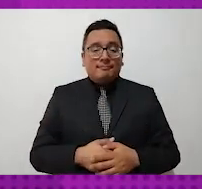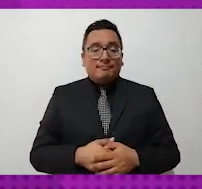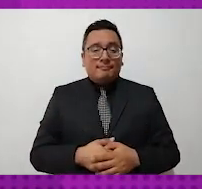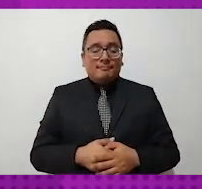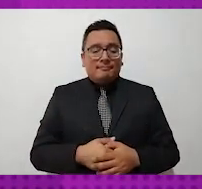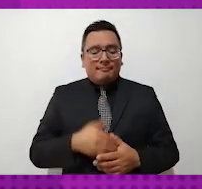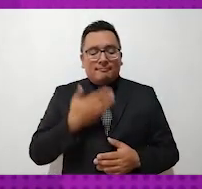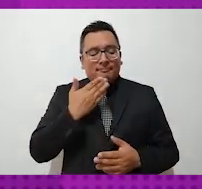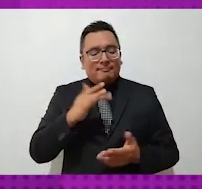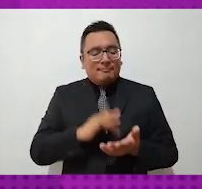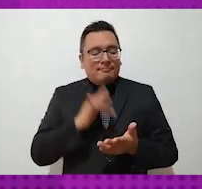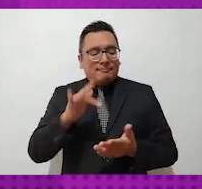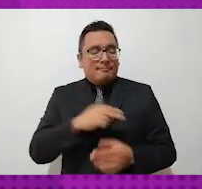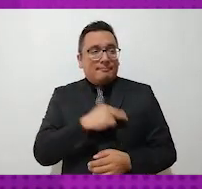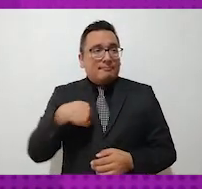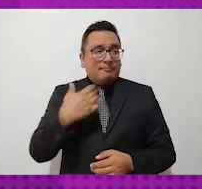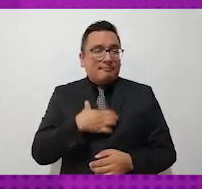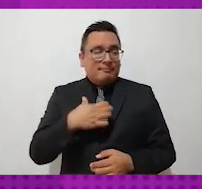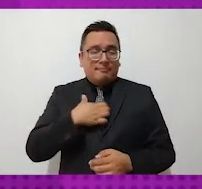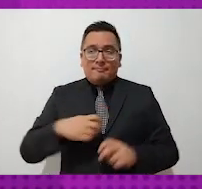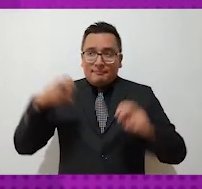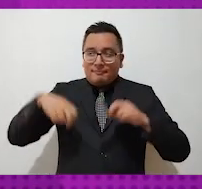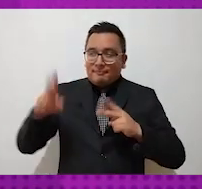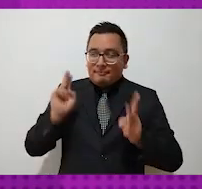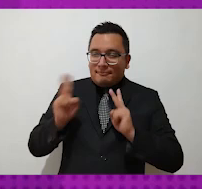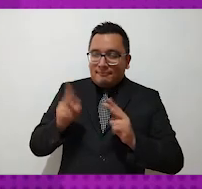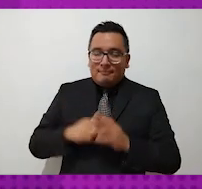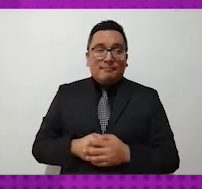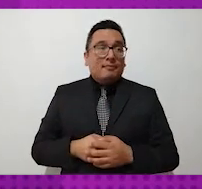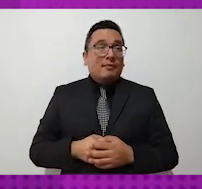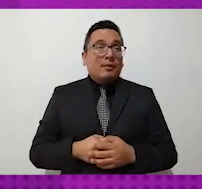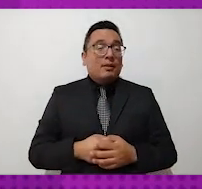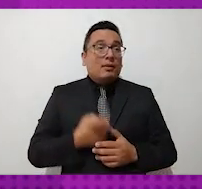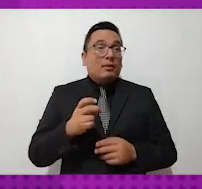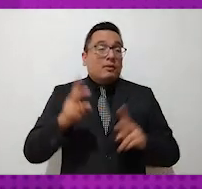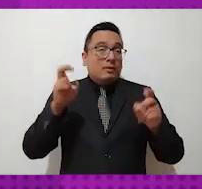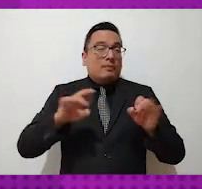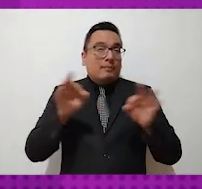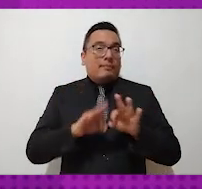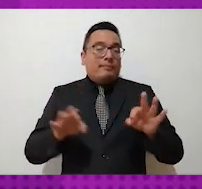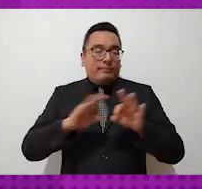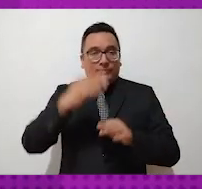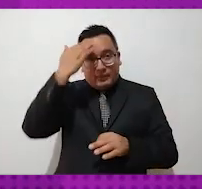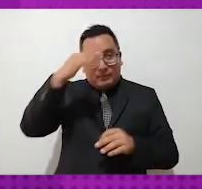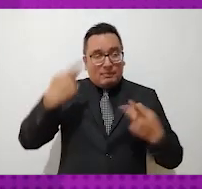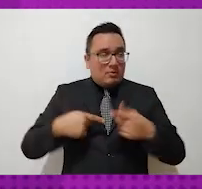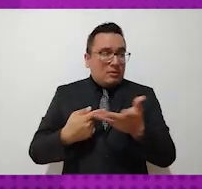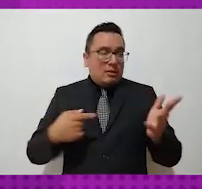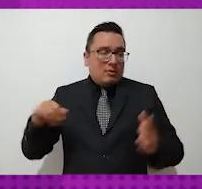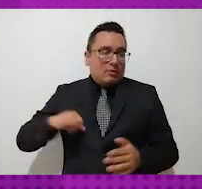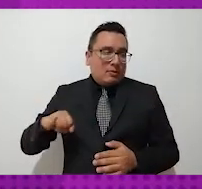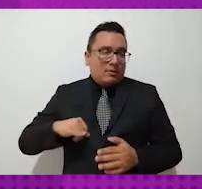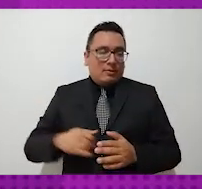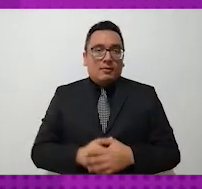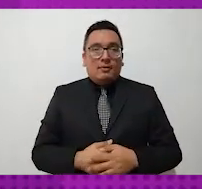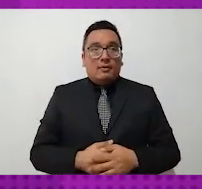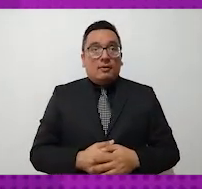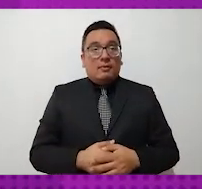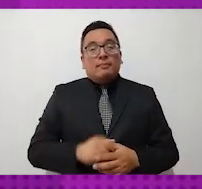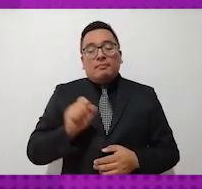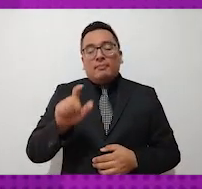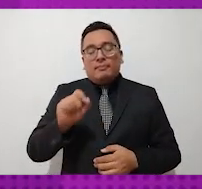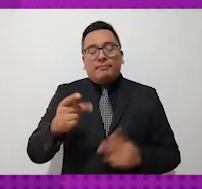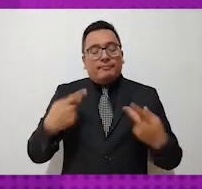sí, pues nos dio muchísimo gusto tenerle aquí con nosotros Al para contrario. platicar de este tema que es importante y que sabemos que a la ciudadanía le interesa y